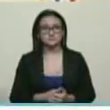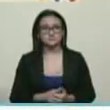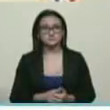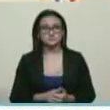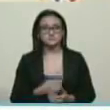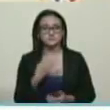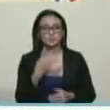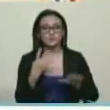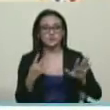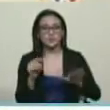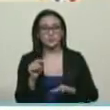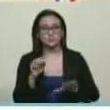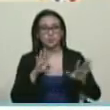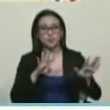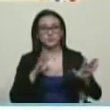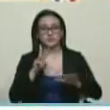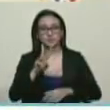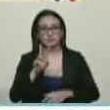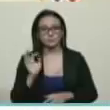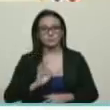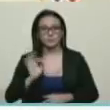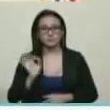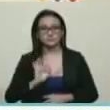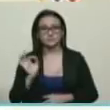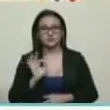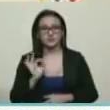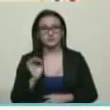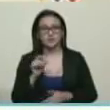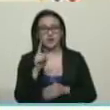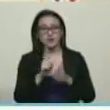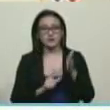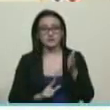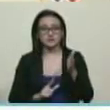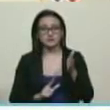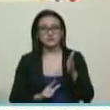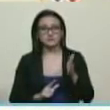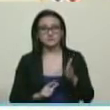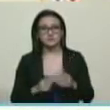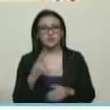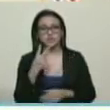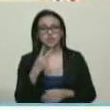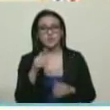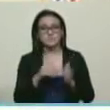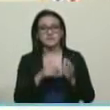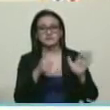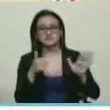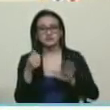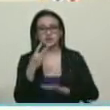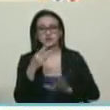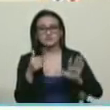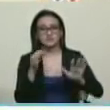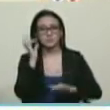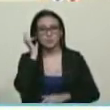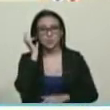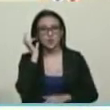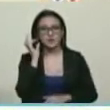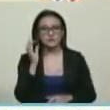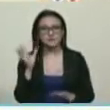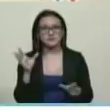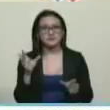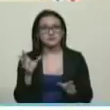el 49.92%. En lista fueron 2.636 mujeres para un